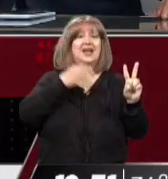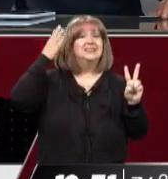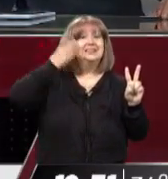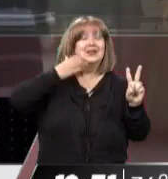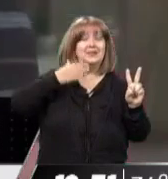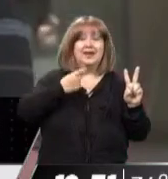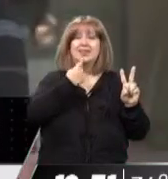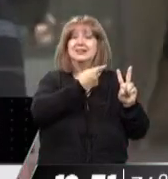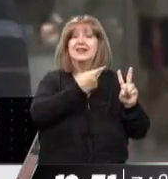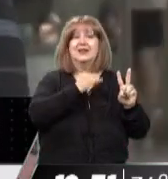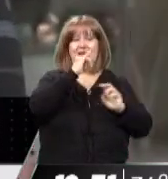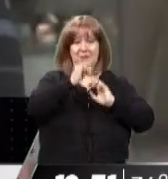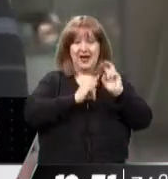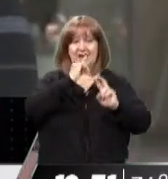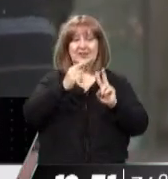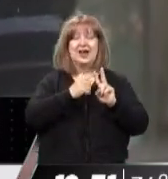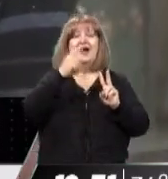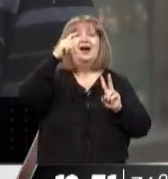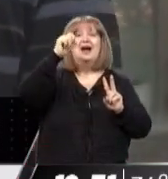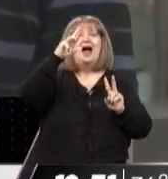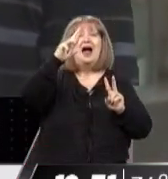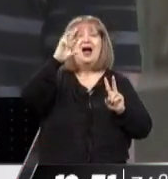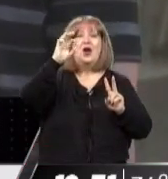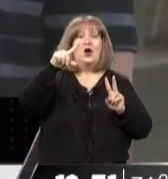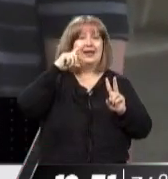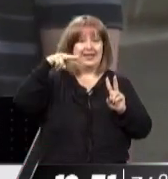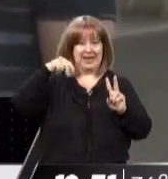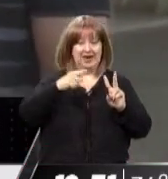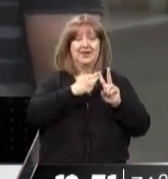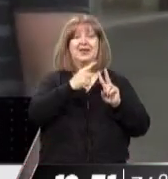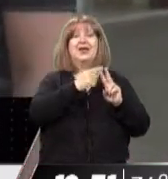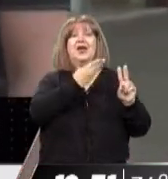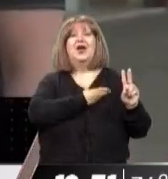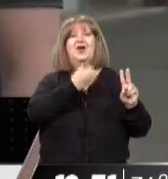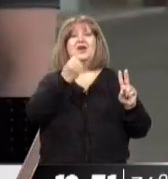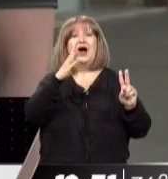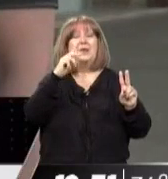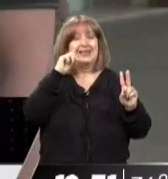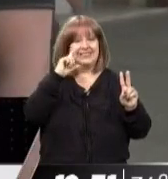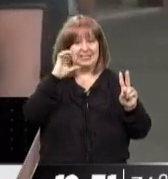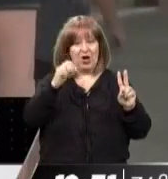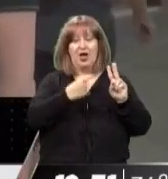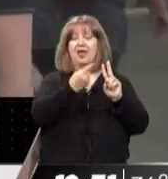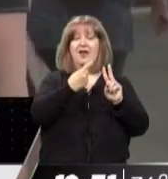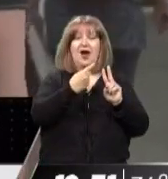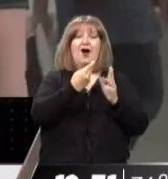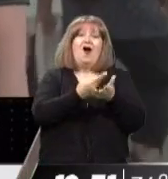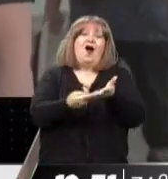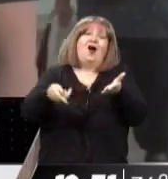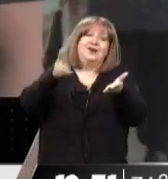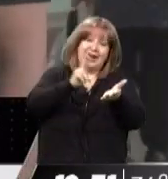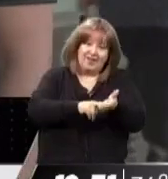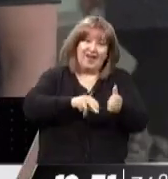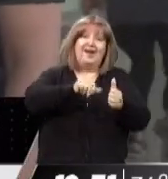Es así, queríamos contarles que Carolina Chicone y Fabricio de la Vega, ¿me escuchan? Fabricio de la Vega son los ganadores. Es un equipo